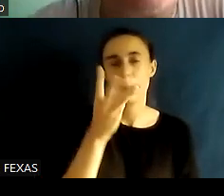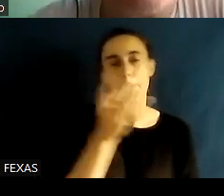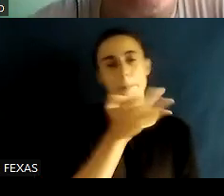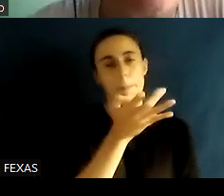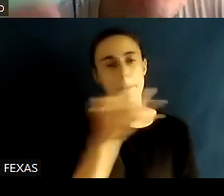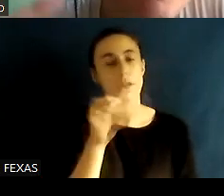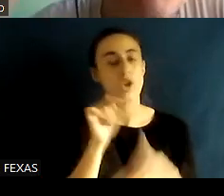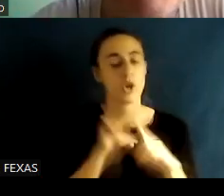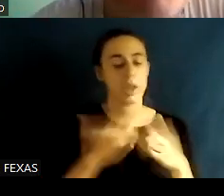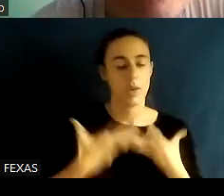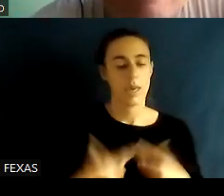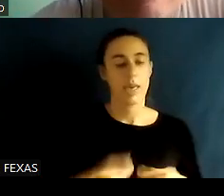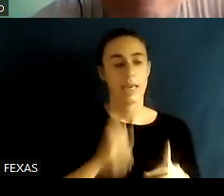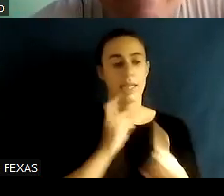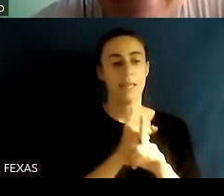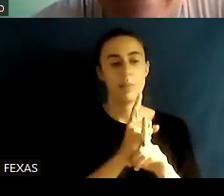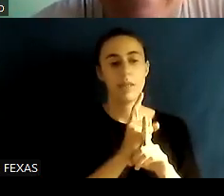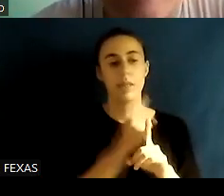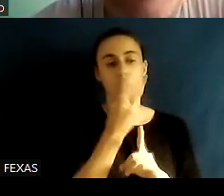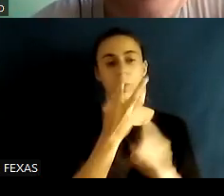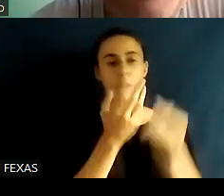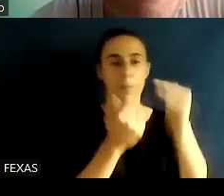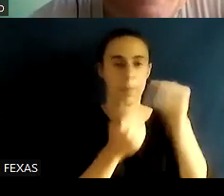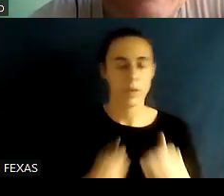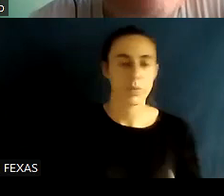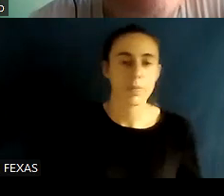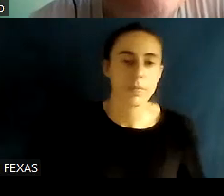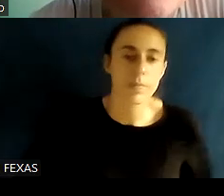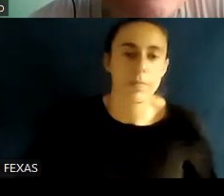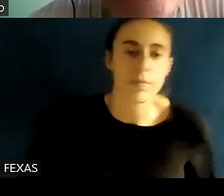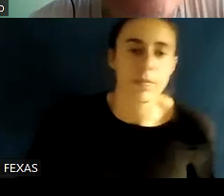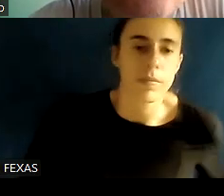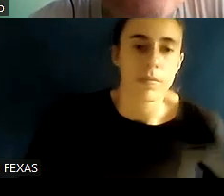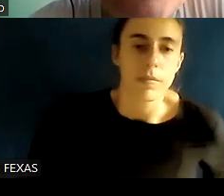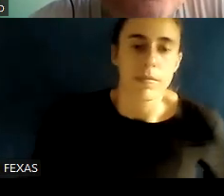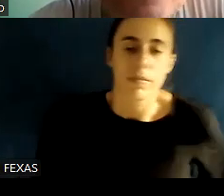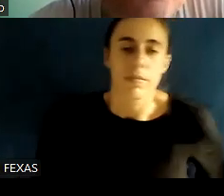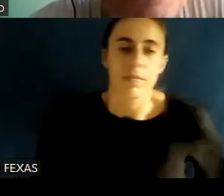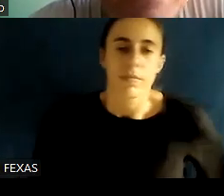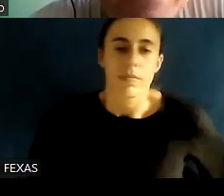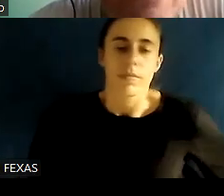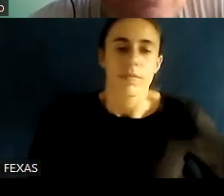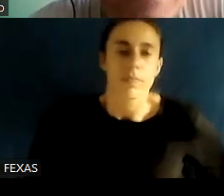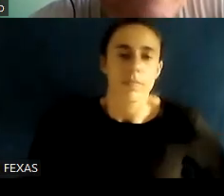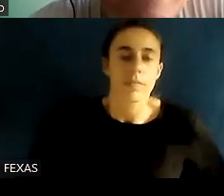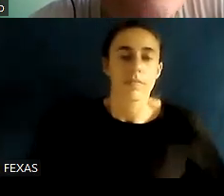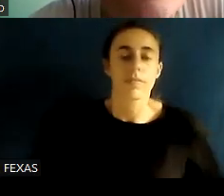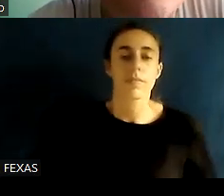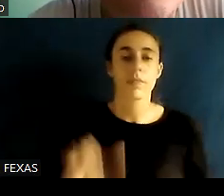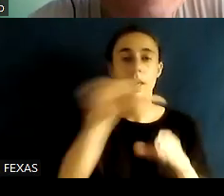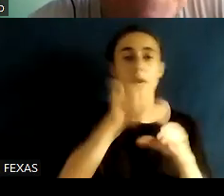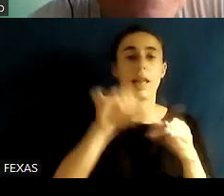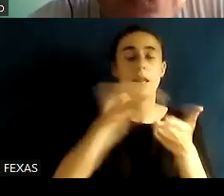menos antidepresivo como mínimo para prevenir las recaídas. El caso de los ácidos grasos omega